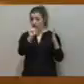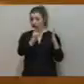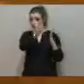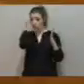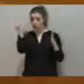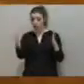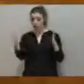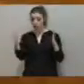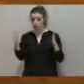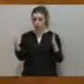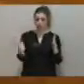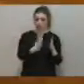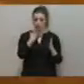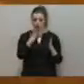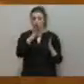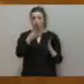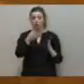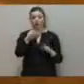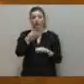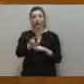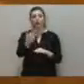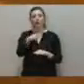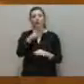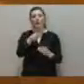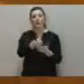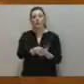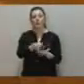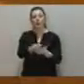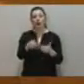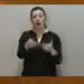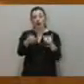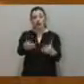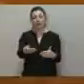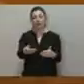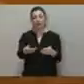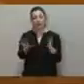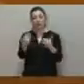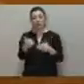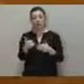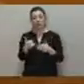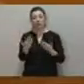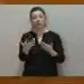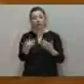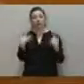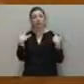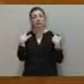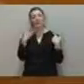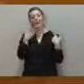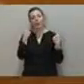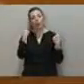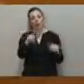están obligados al pago de atrasos ni al carácter retroactivo. Y de esto son responsables ustedes, señorías del